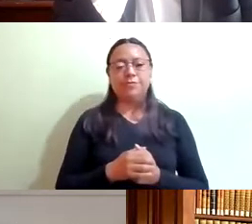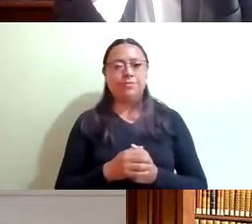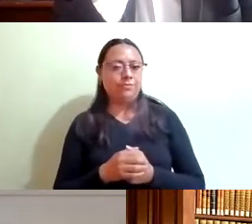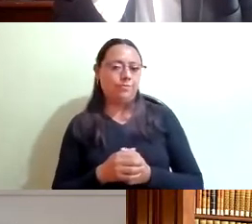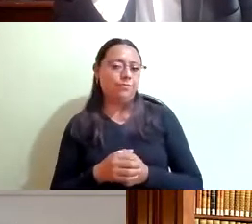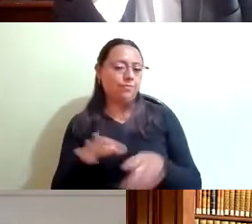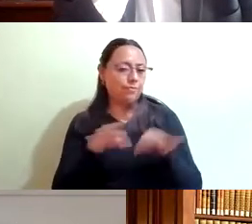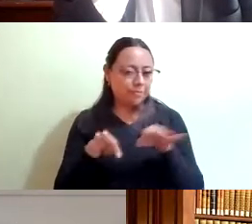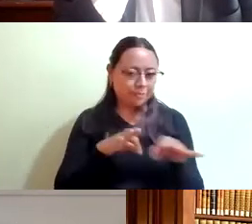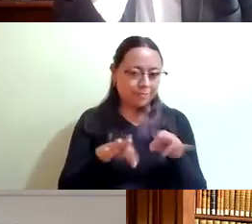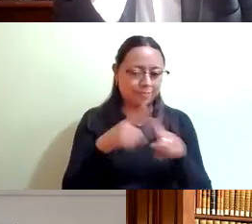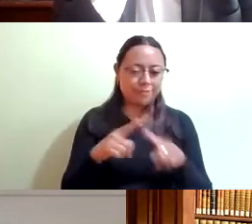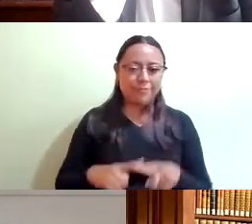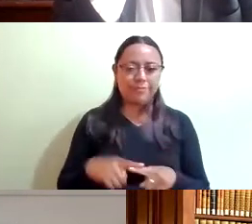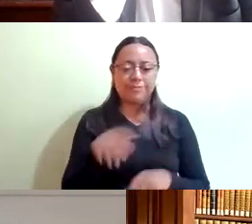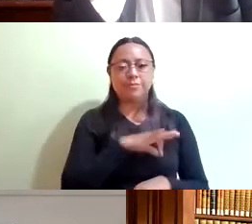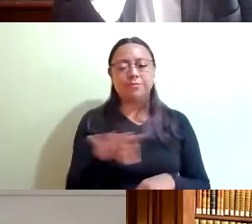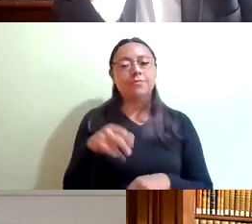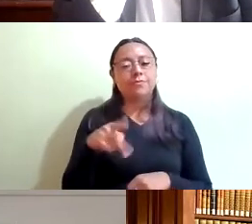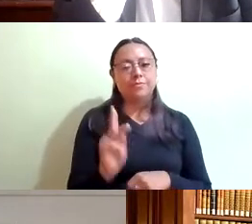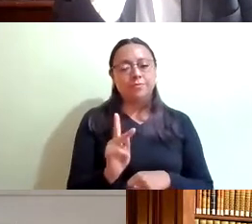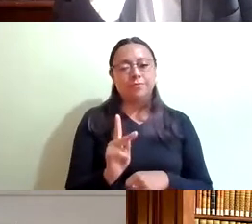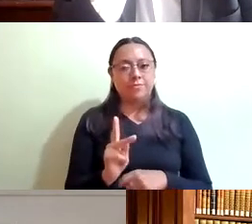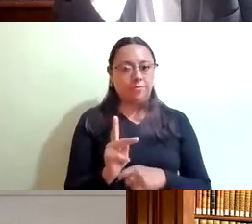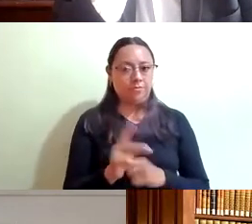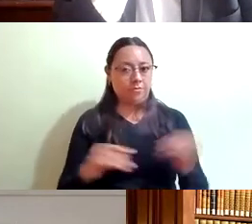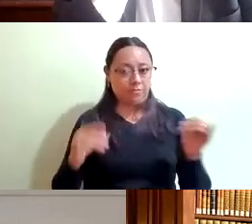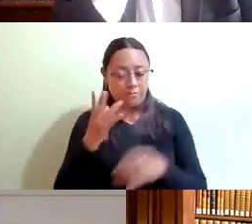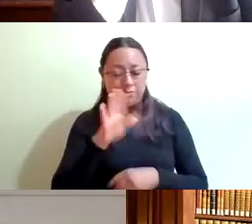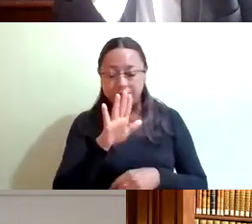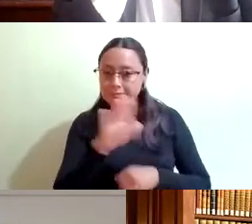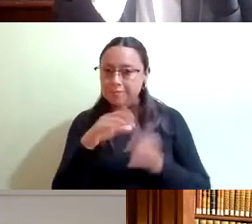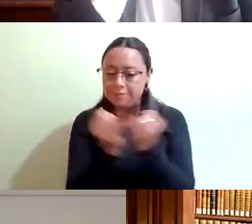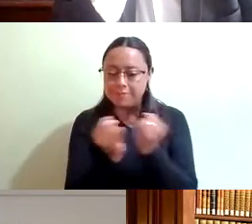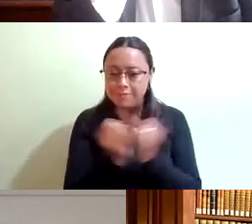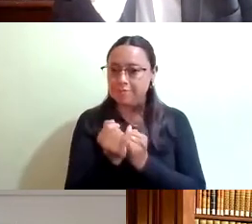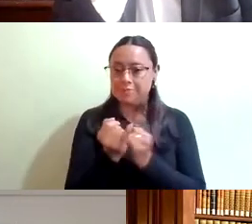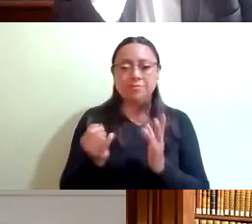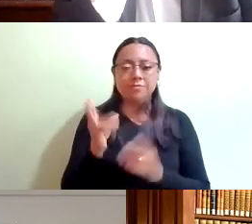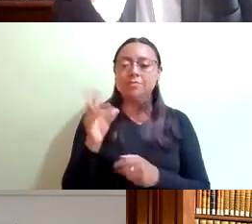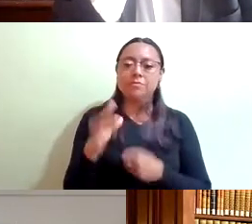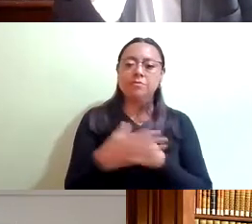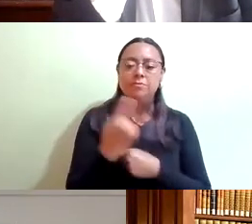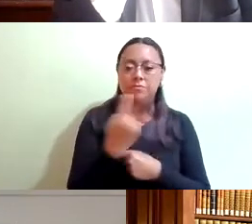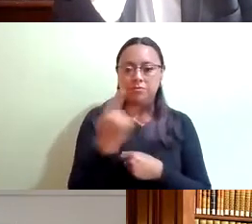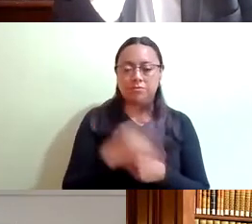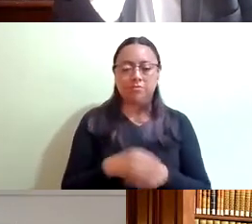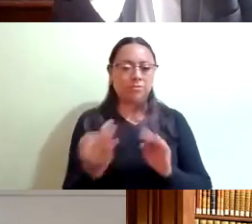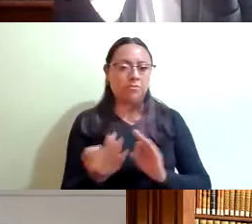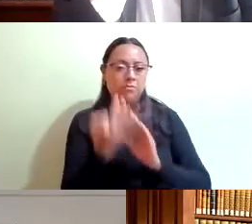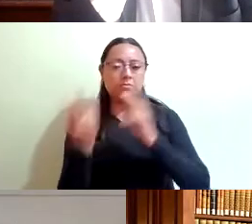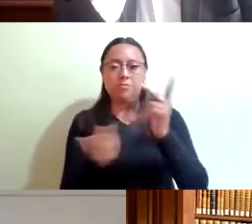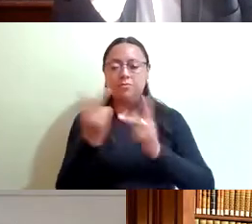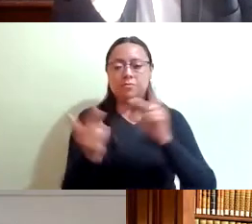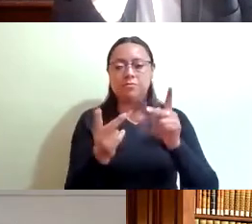democrático. Sin embargo, nunca va a ser lo mismo, porque, bueno, la comparecencia de entrada se está planteando en